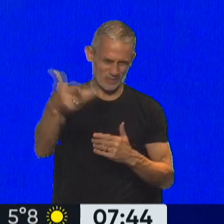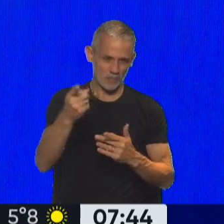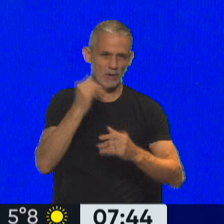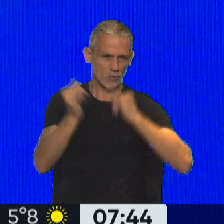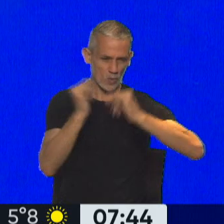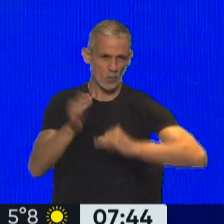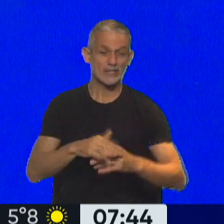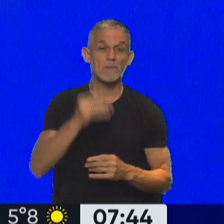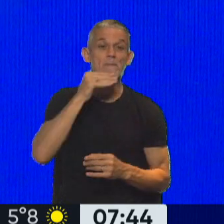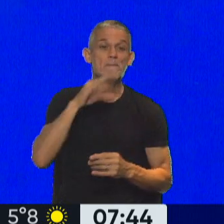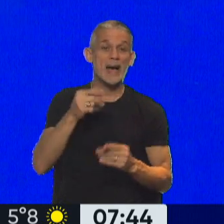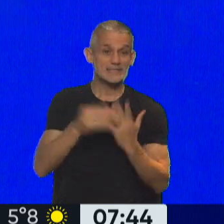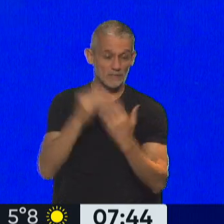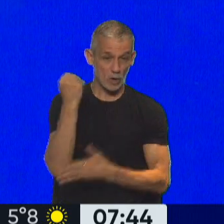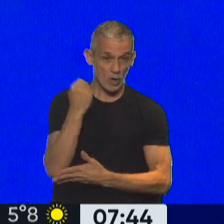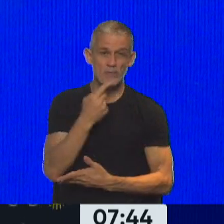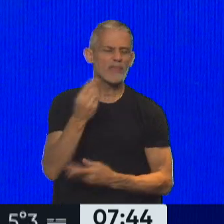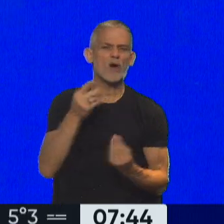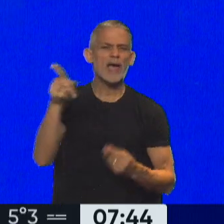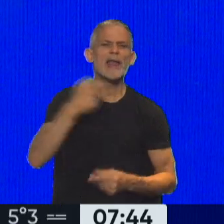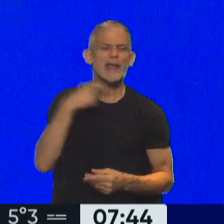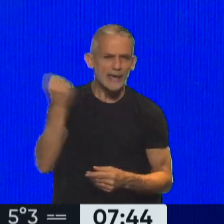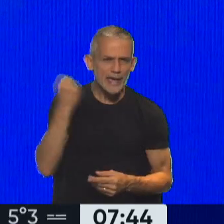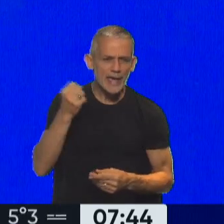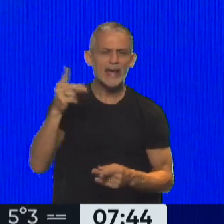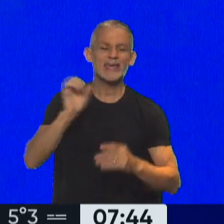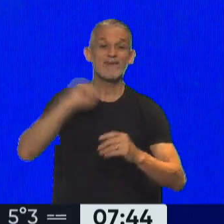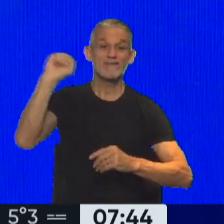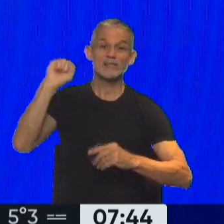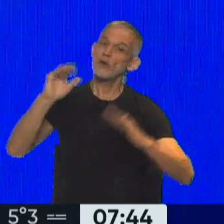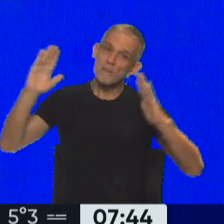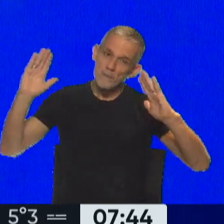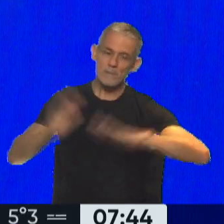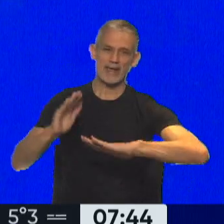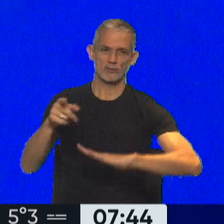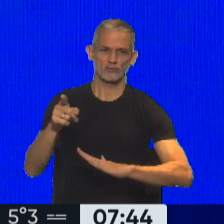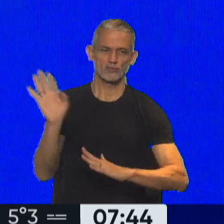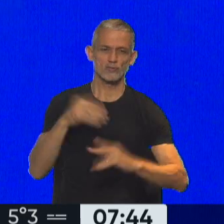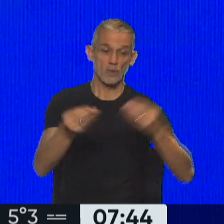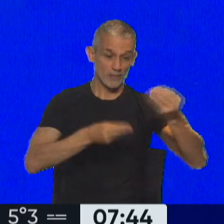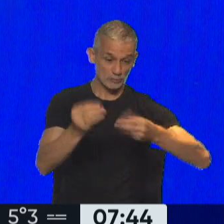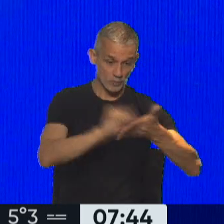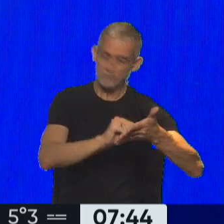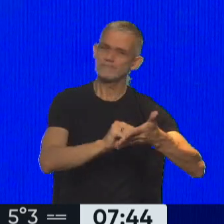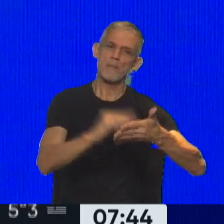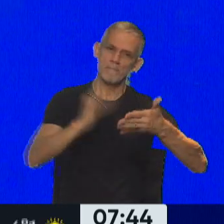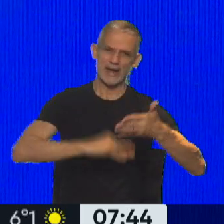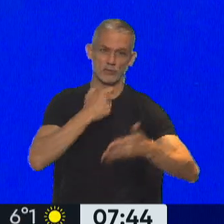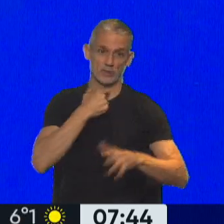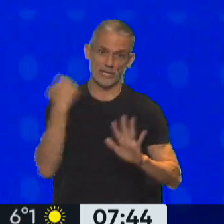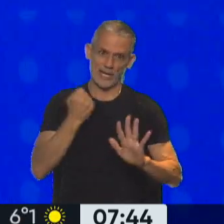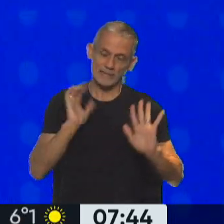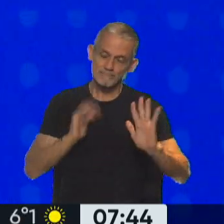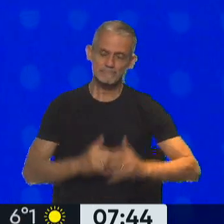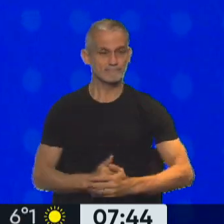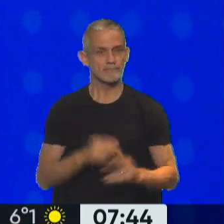lo que dijo Massa es que él pretende que la inflación sea aún menor a lo que propone en el presupuesto. Veremos. Bueno, ojalá así sea,